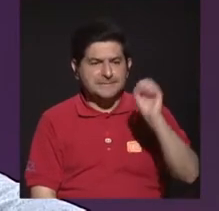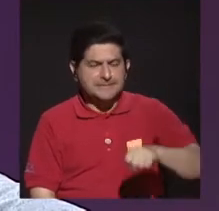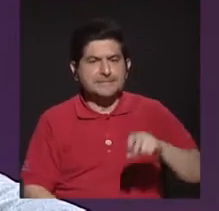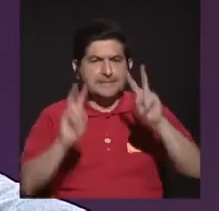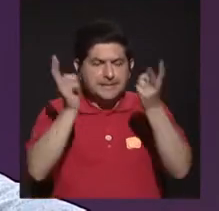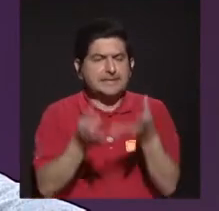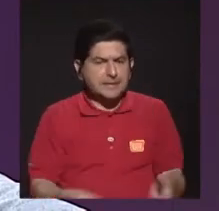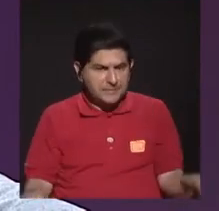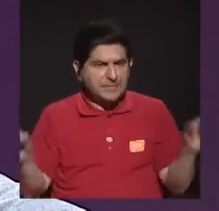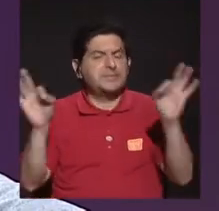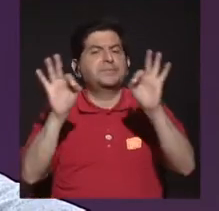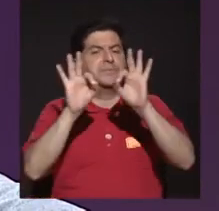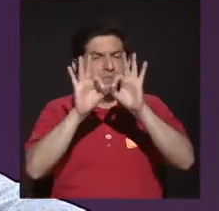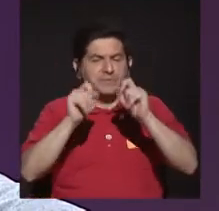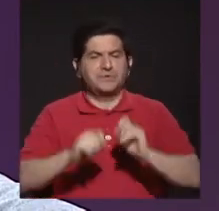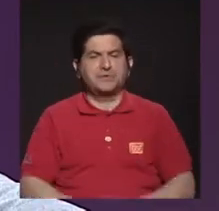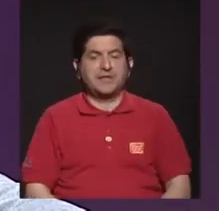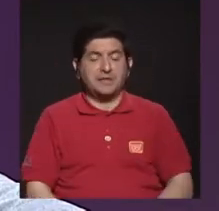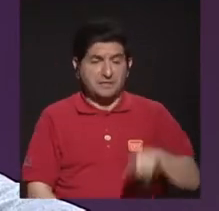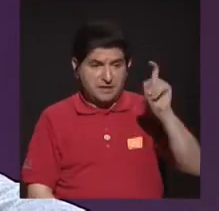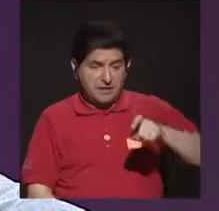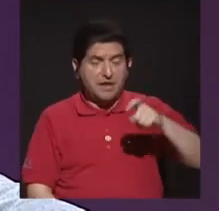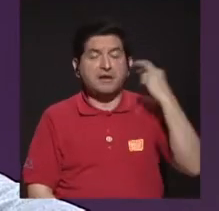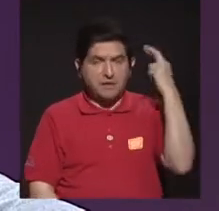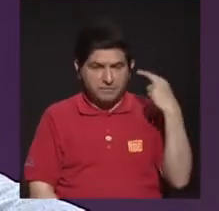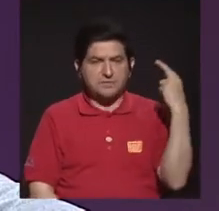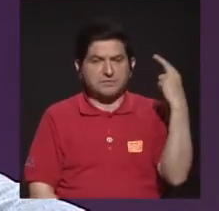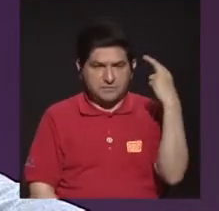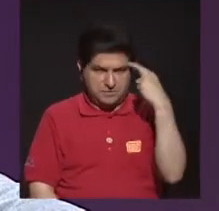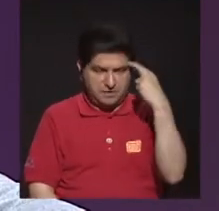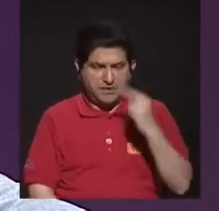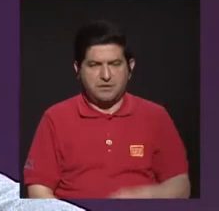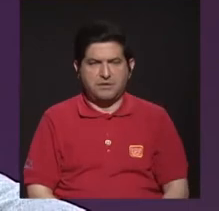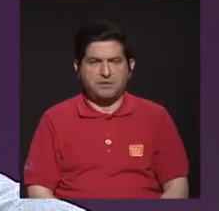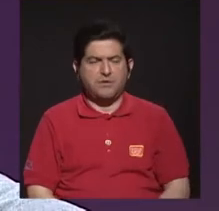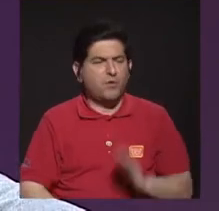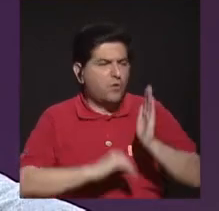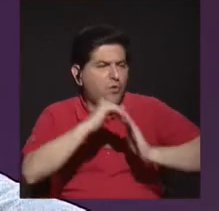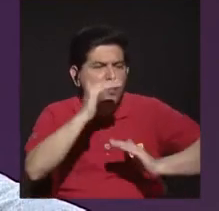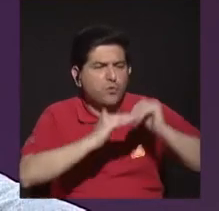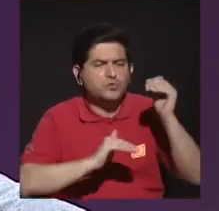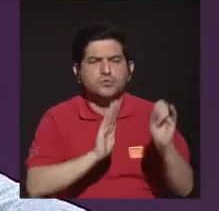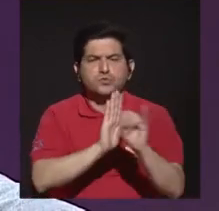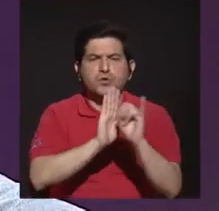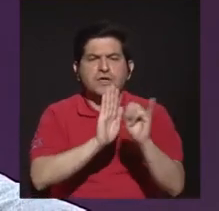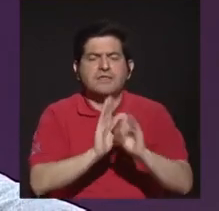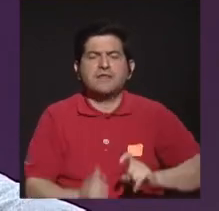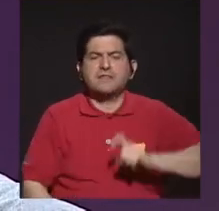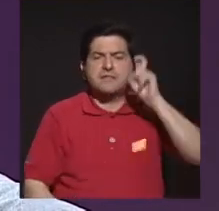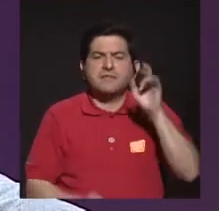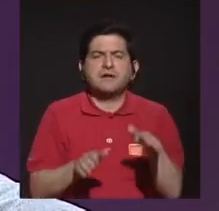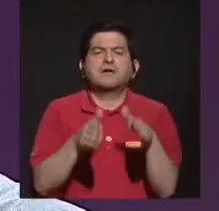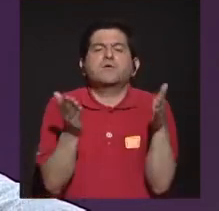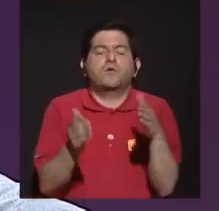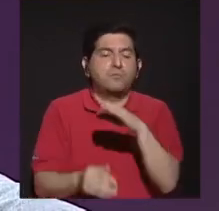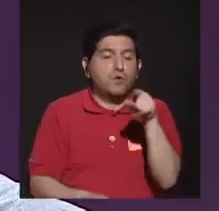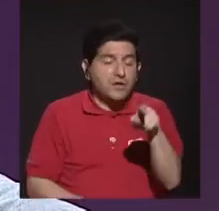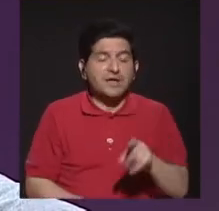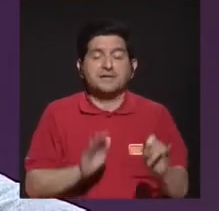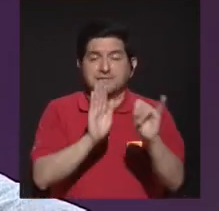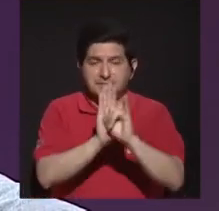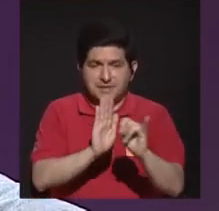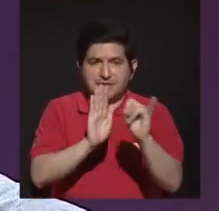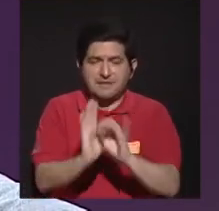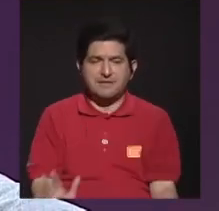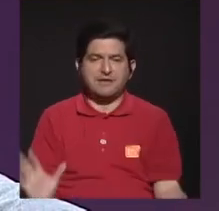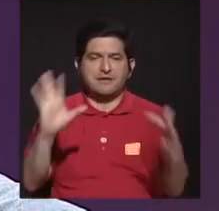muy importante, necesario de reflexionar cómo se construyen las identidades de género y cómo estas identidades